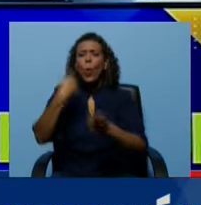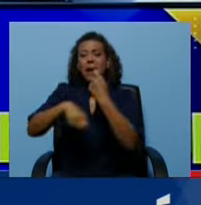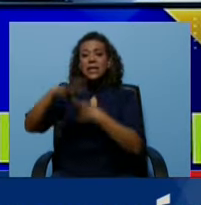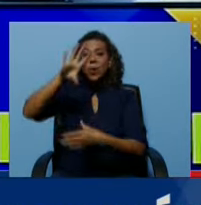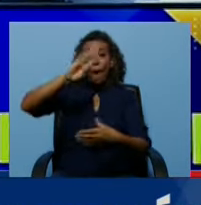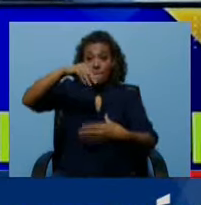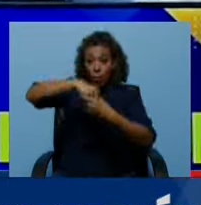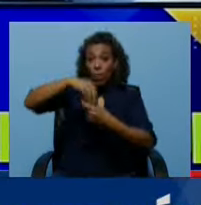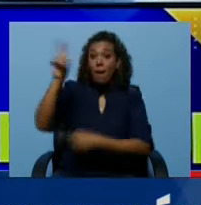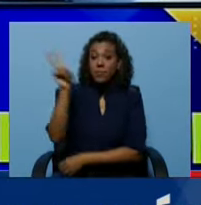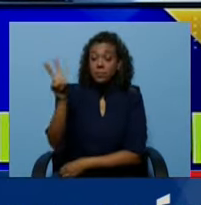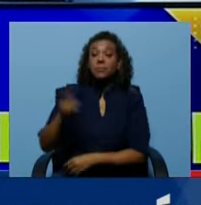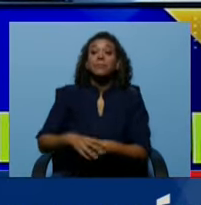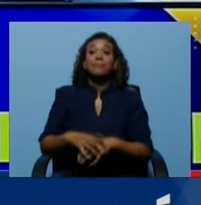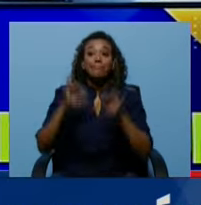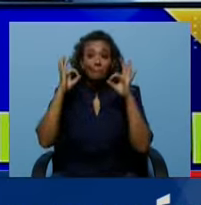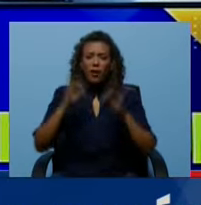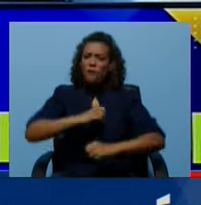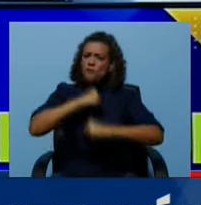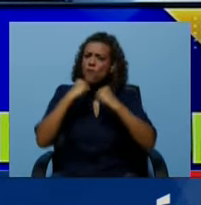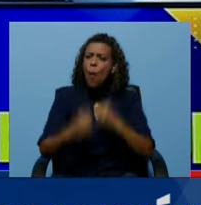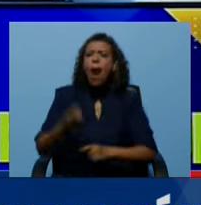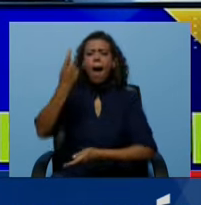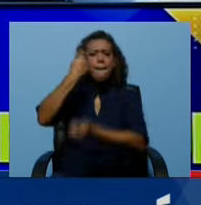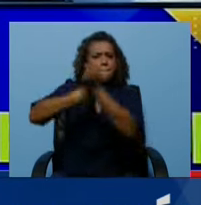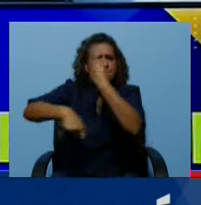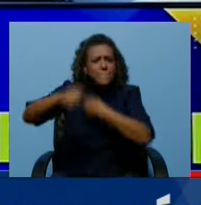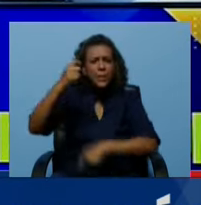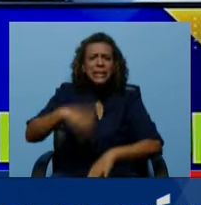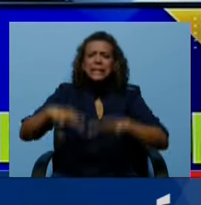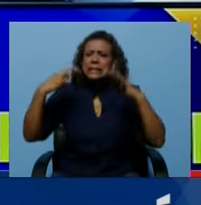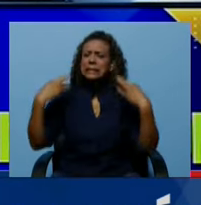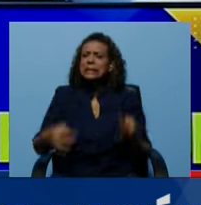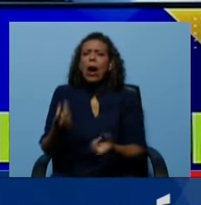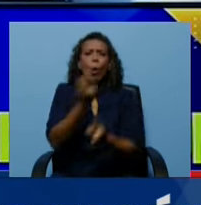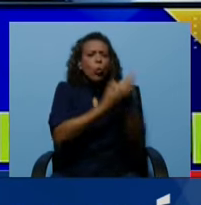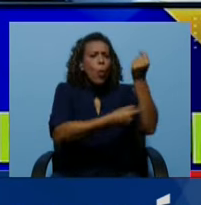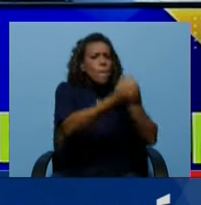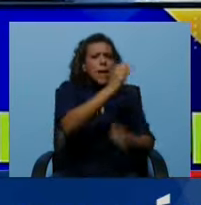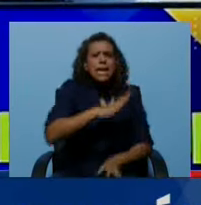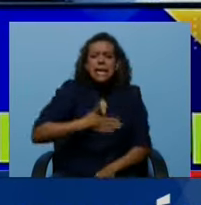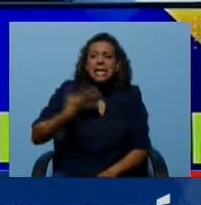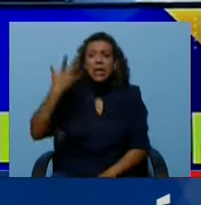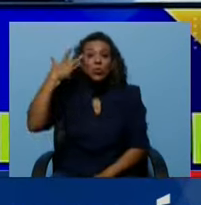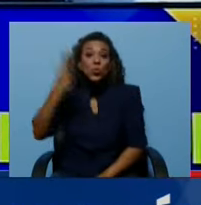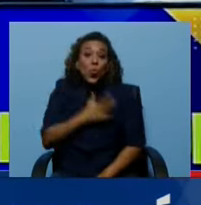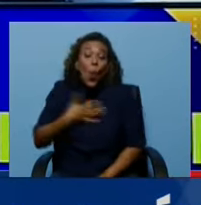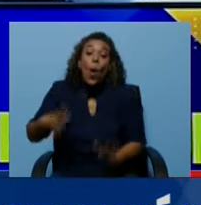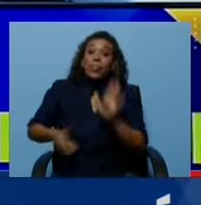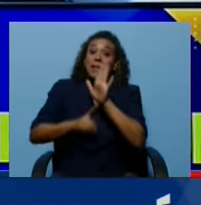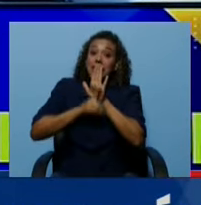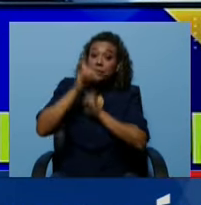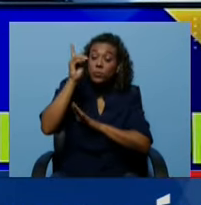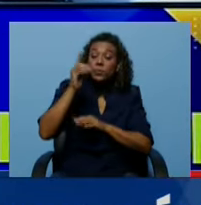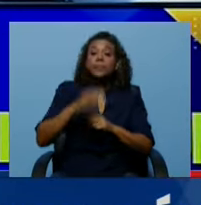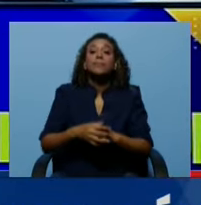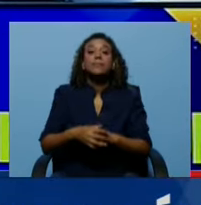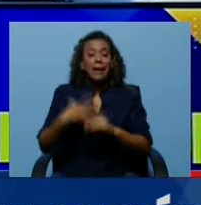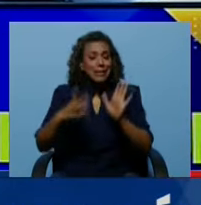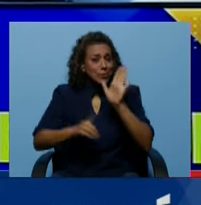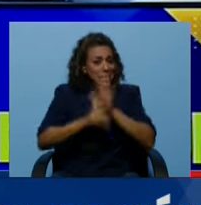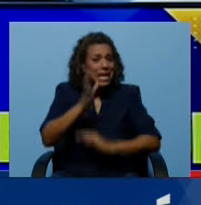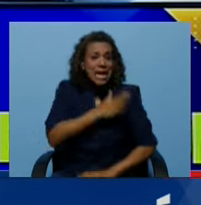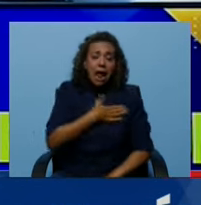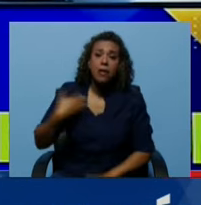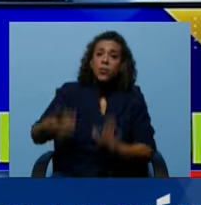interno, hacerlo robusto. Un mercado interno es vital para cualquier economía que sueñe con su desarrollo, que quiera su